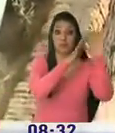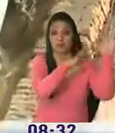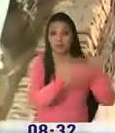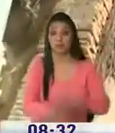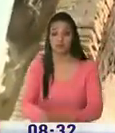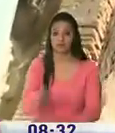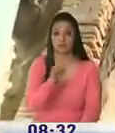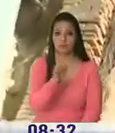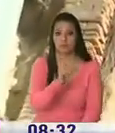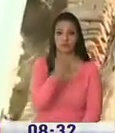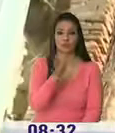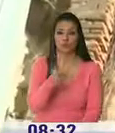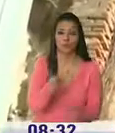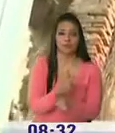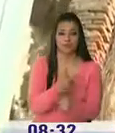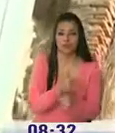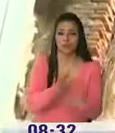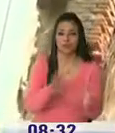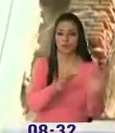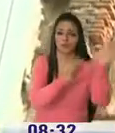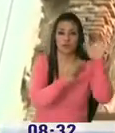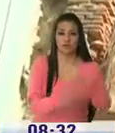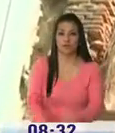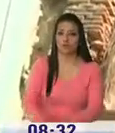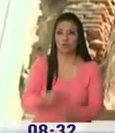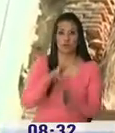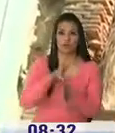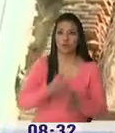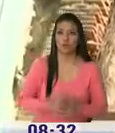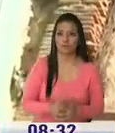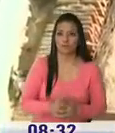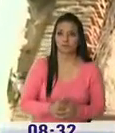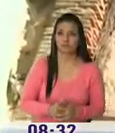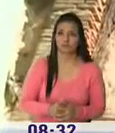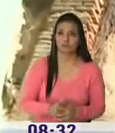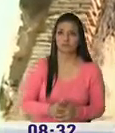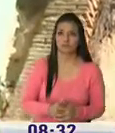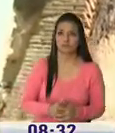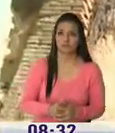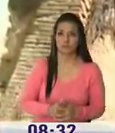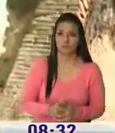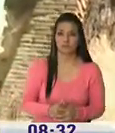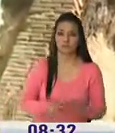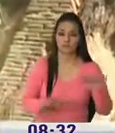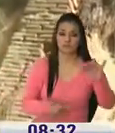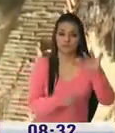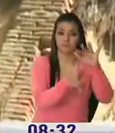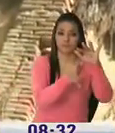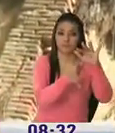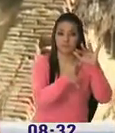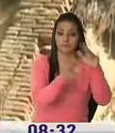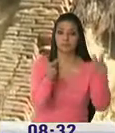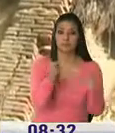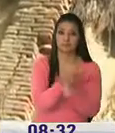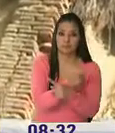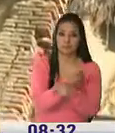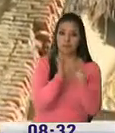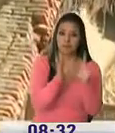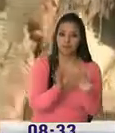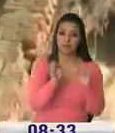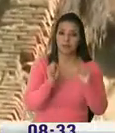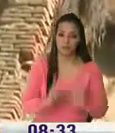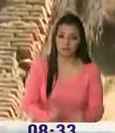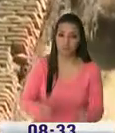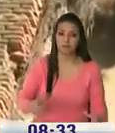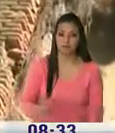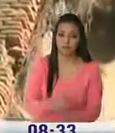es así, no hay un riesgo inminente de colapso. Sí hay una afectación al talud, es un riesgo alto mitigable, que quiere decir que se puede hacer